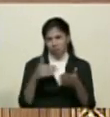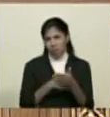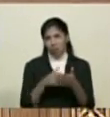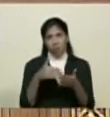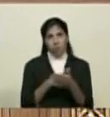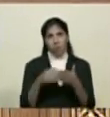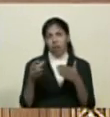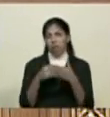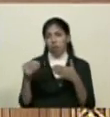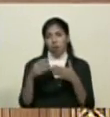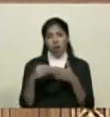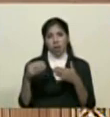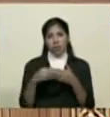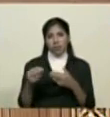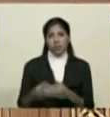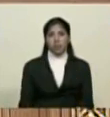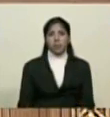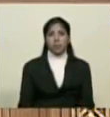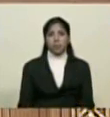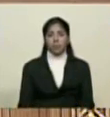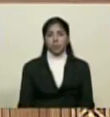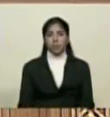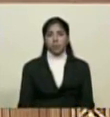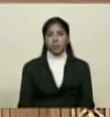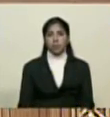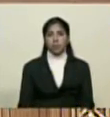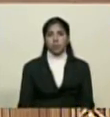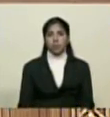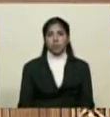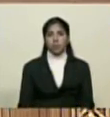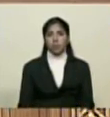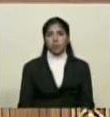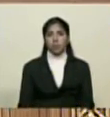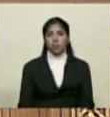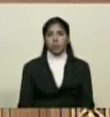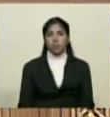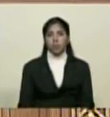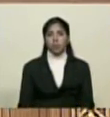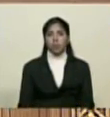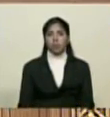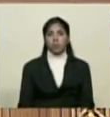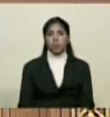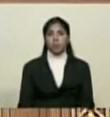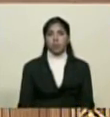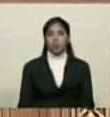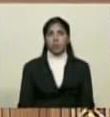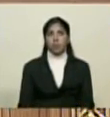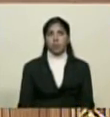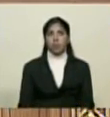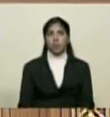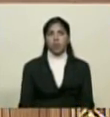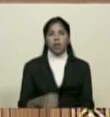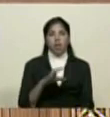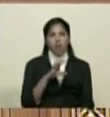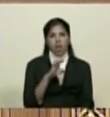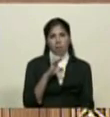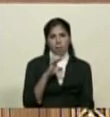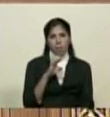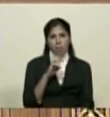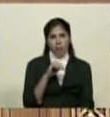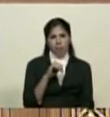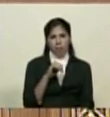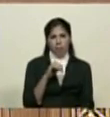Bueno, aquí ni siquiera el Ministerio Público abrió un código de investigación. lo que llaman un MP, pues.